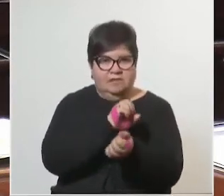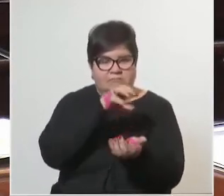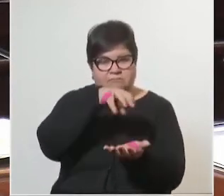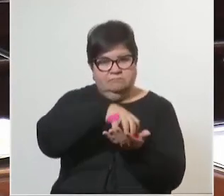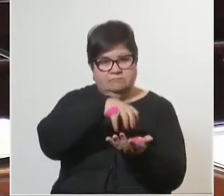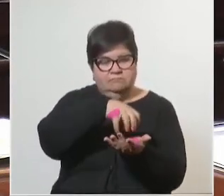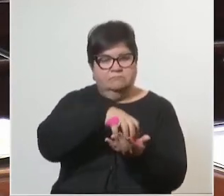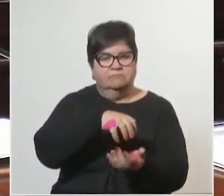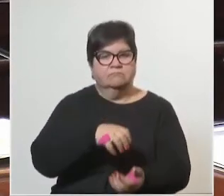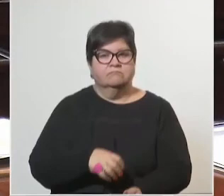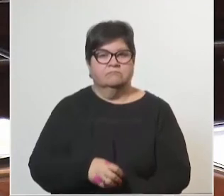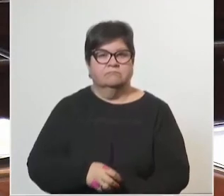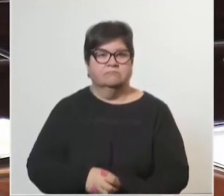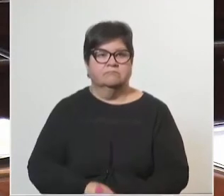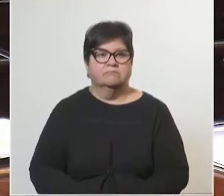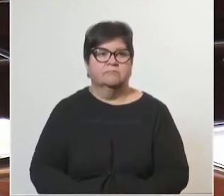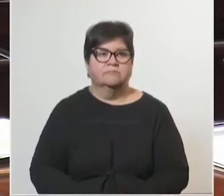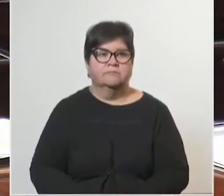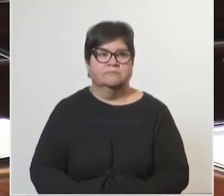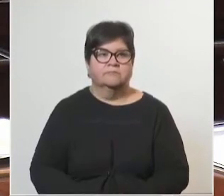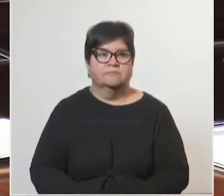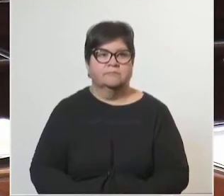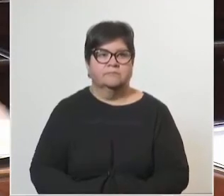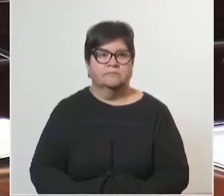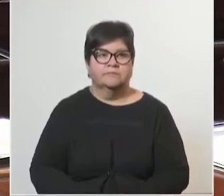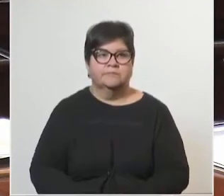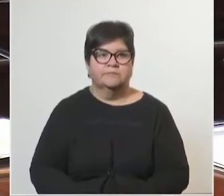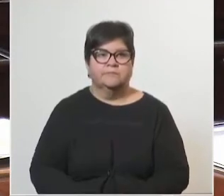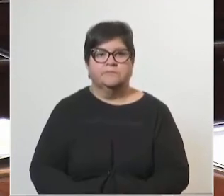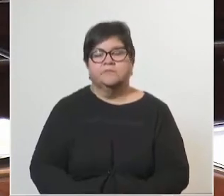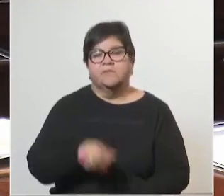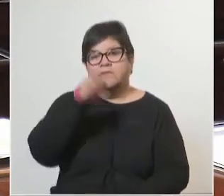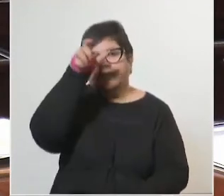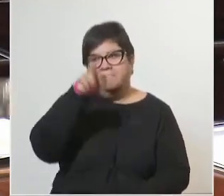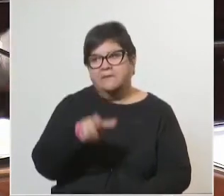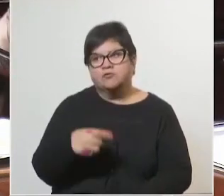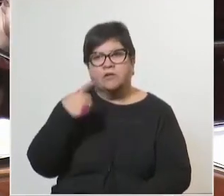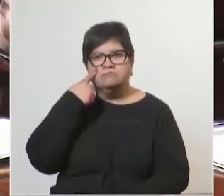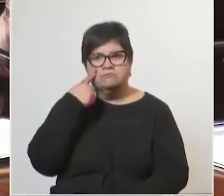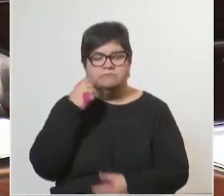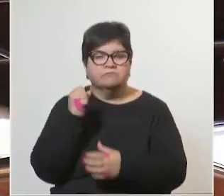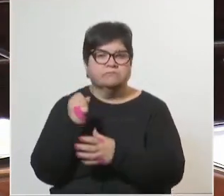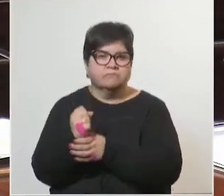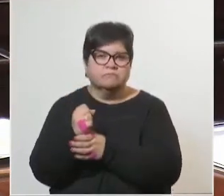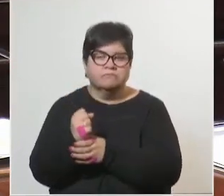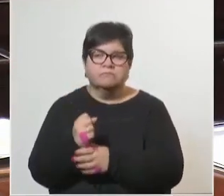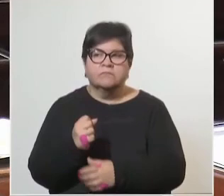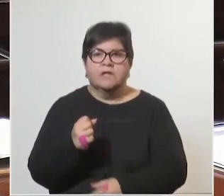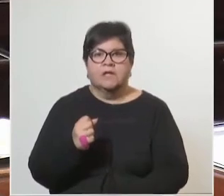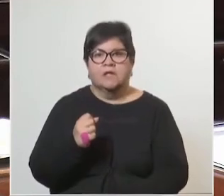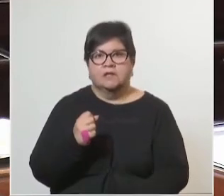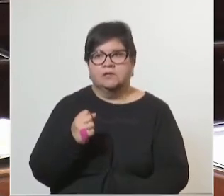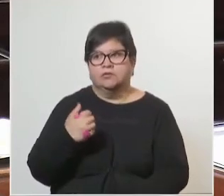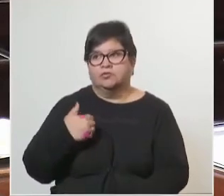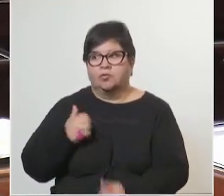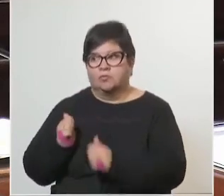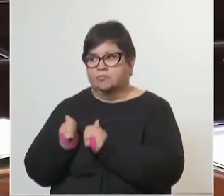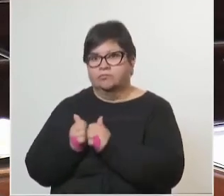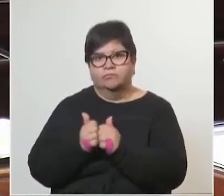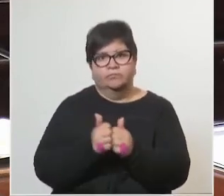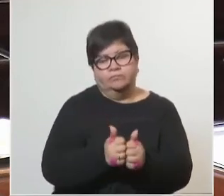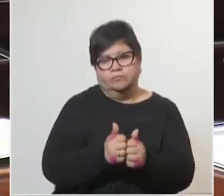Como era una persona conocida, en alguna oportunidad concurrí con mi